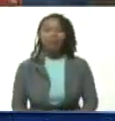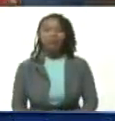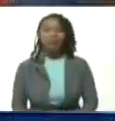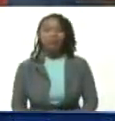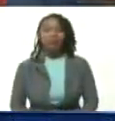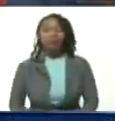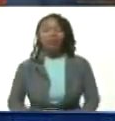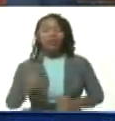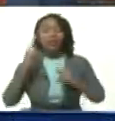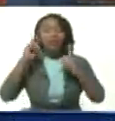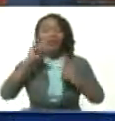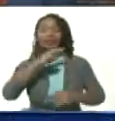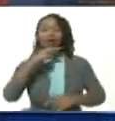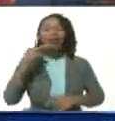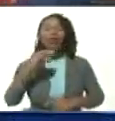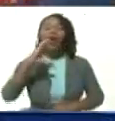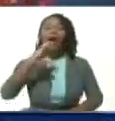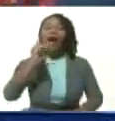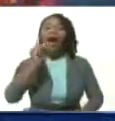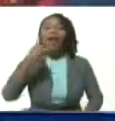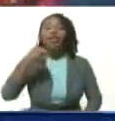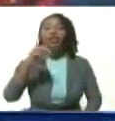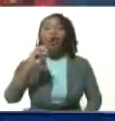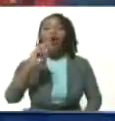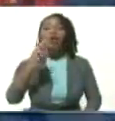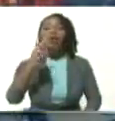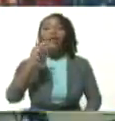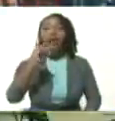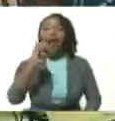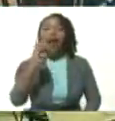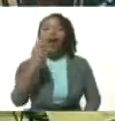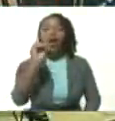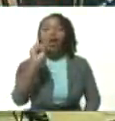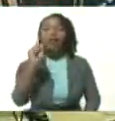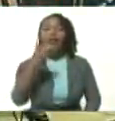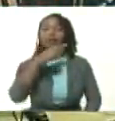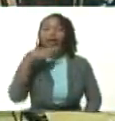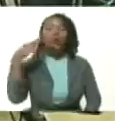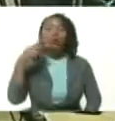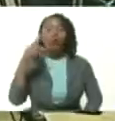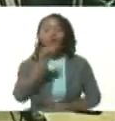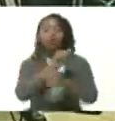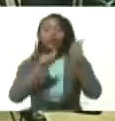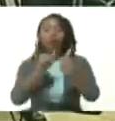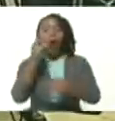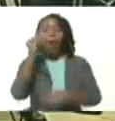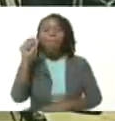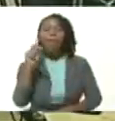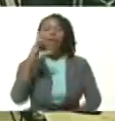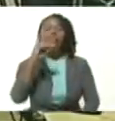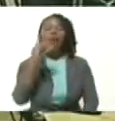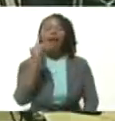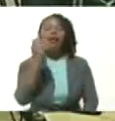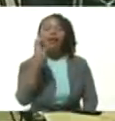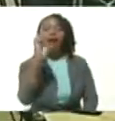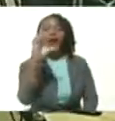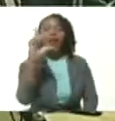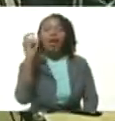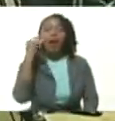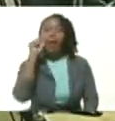Cañonero Sabroso se llama, Cañonero Sabroso, con su director Daniel Beltrán, las